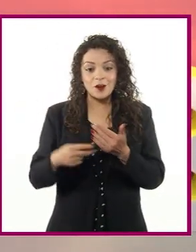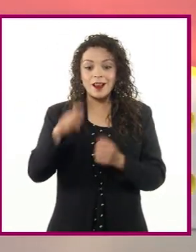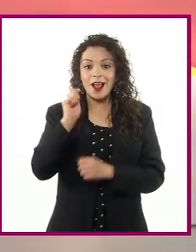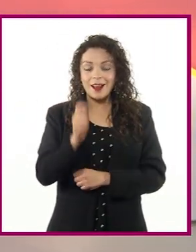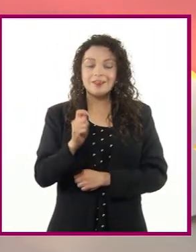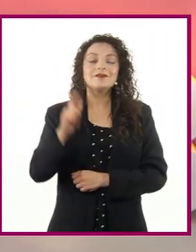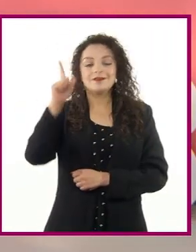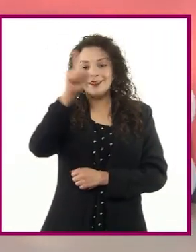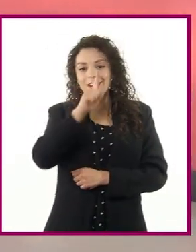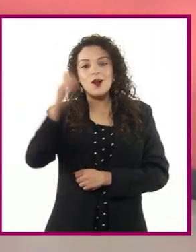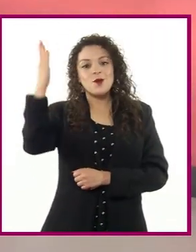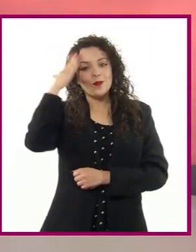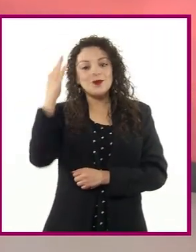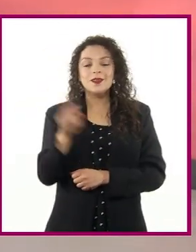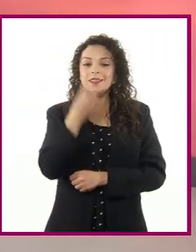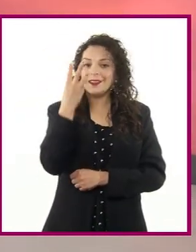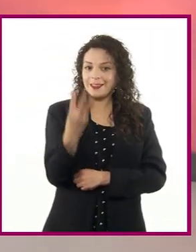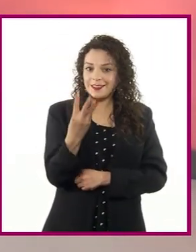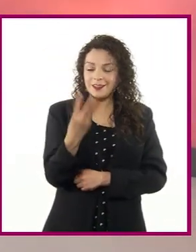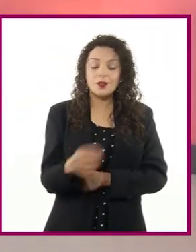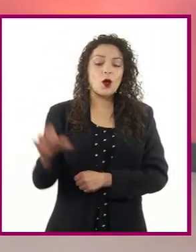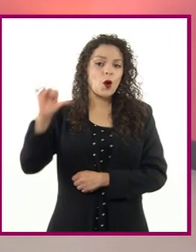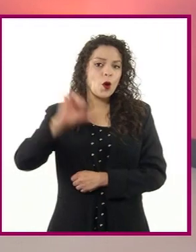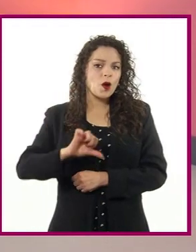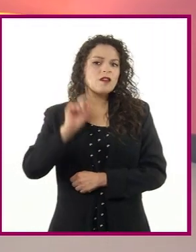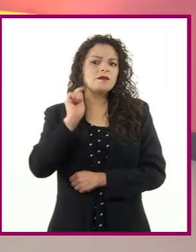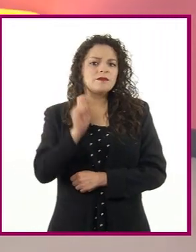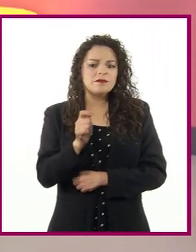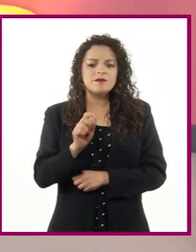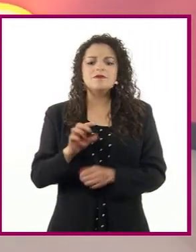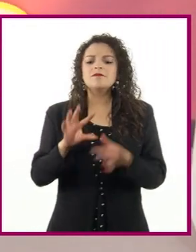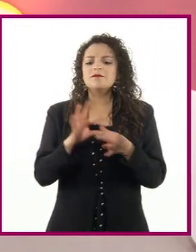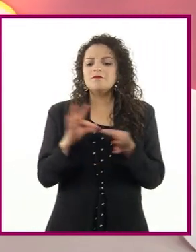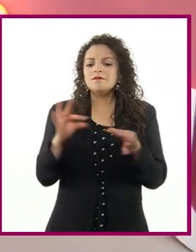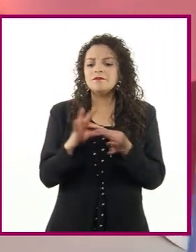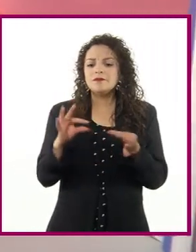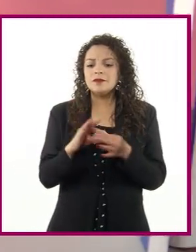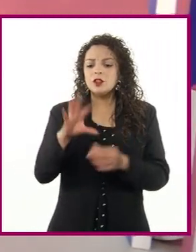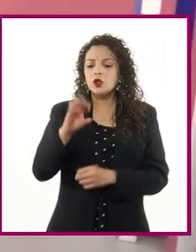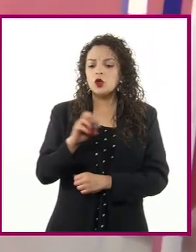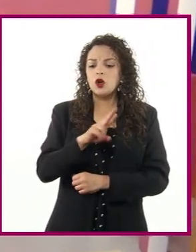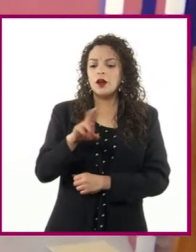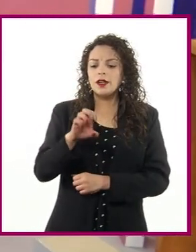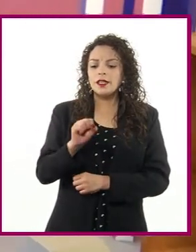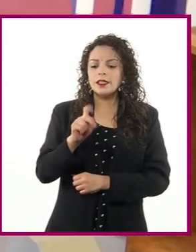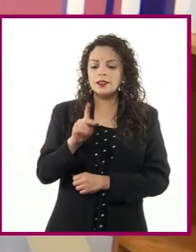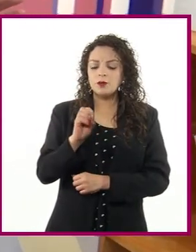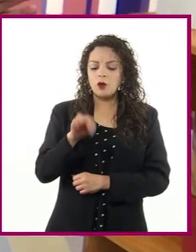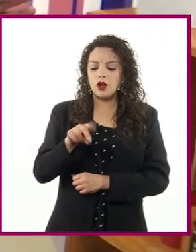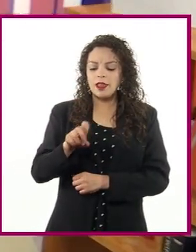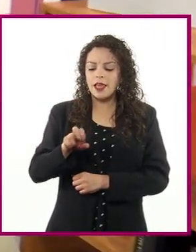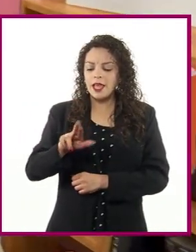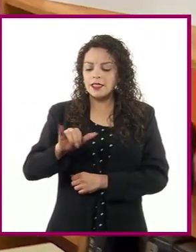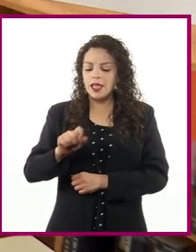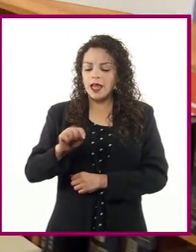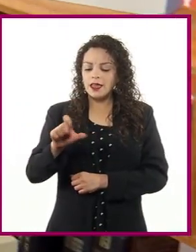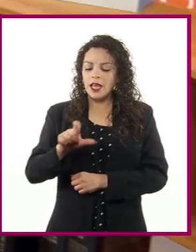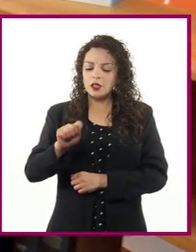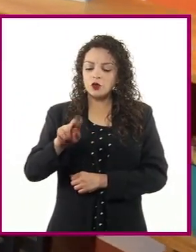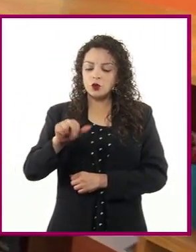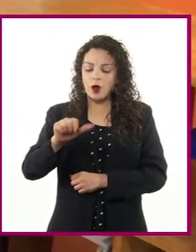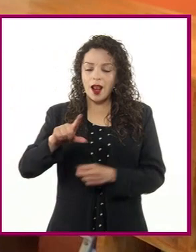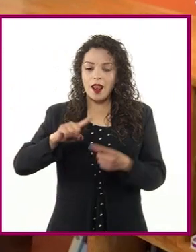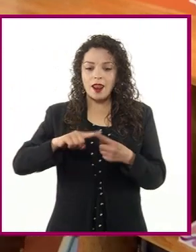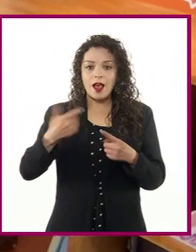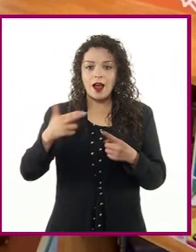Lengua Materna 3. Hoy hablaremos sobre correspondencia textual, gráfica y visual. ¿Están listas